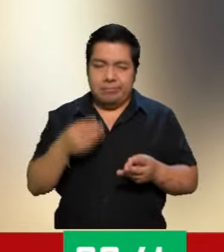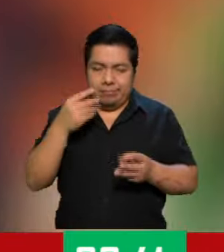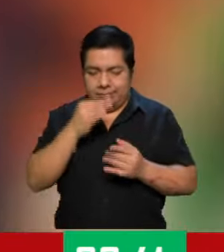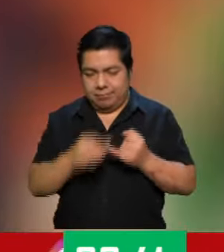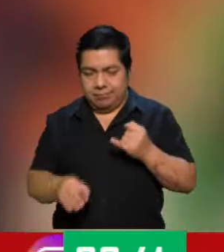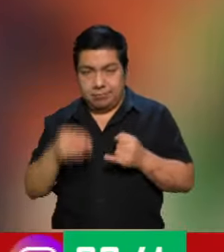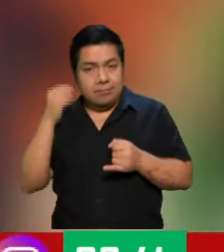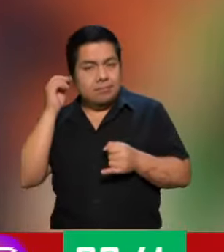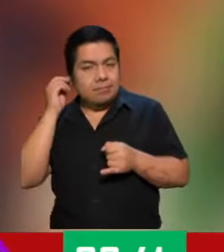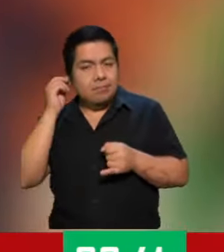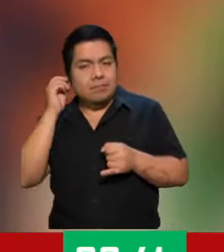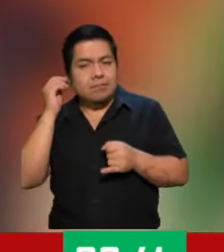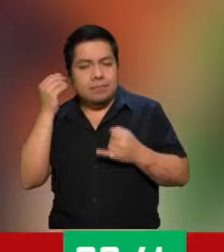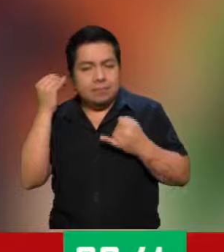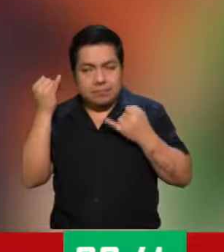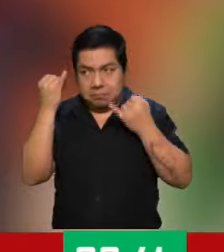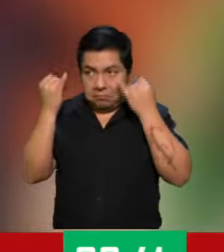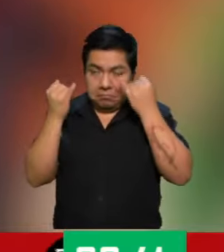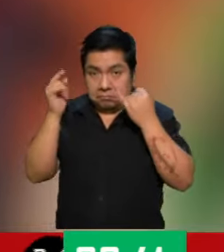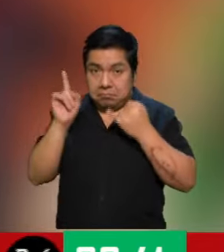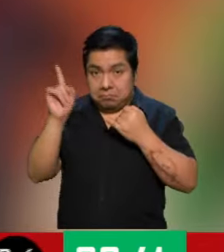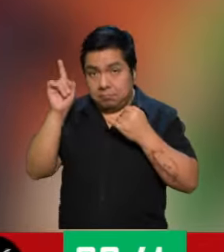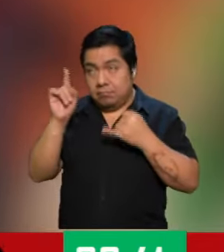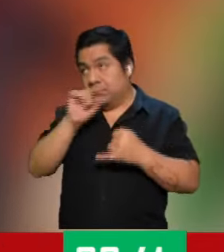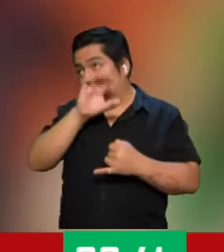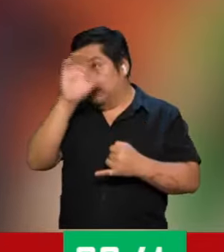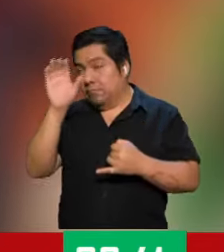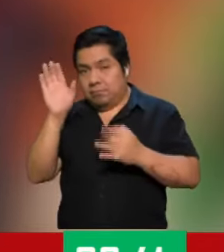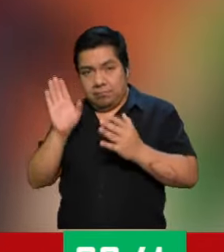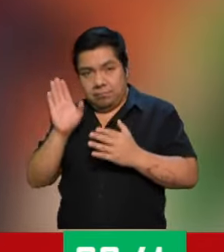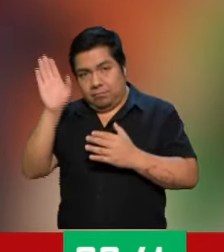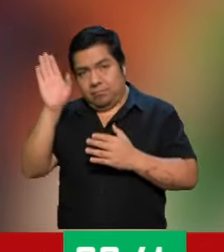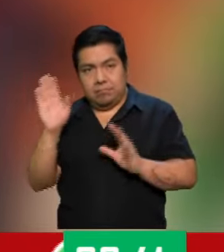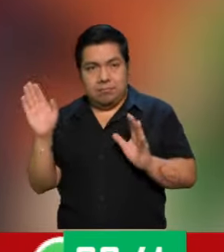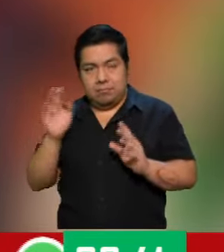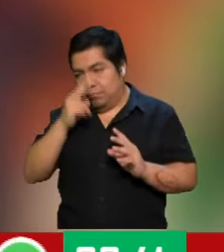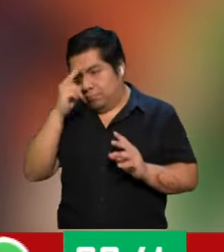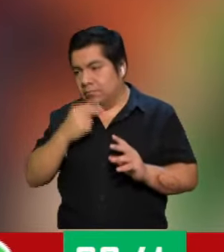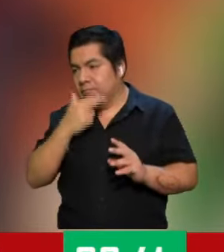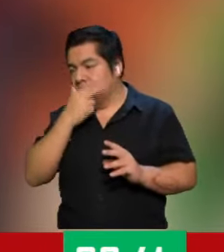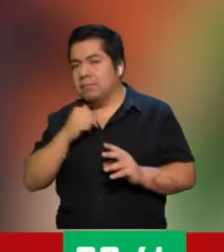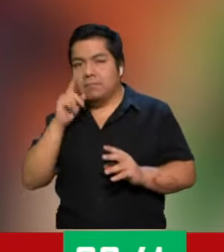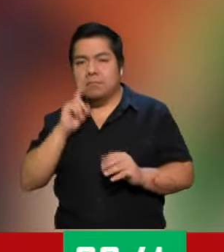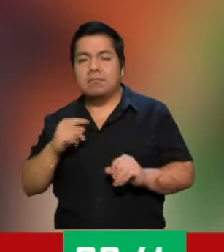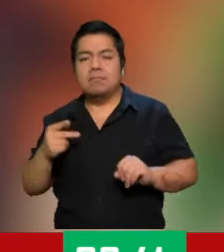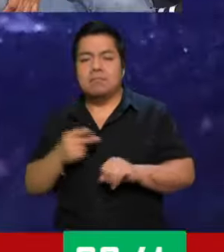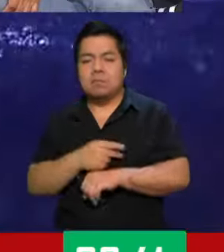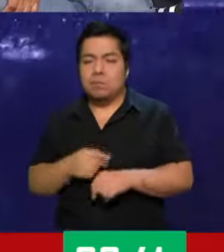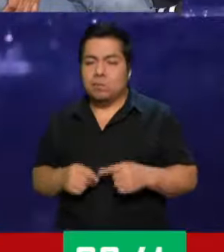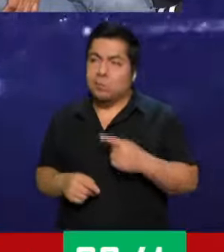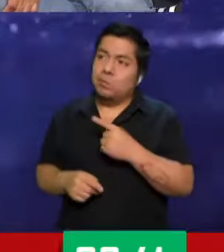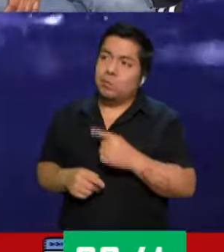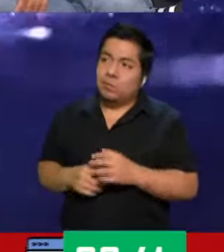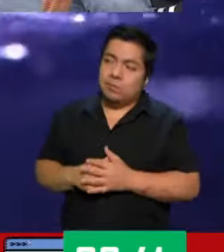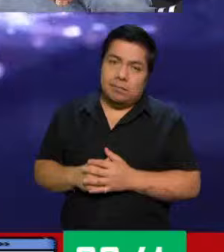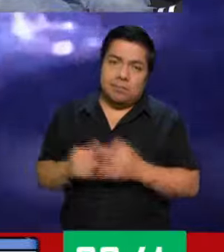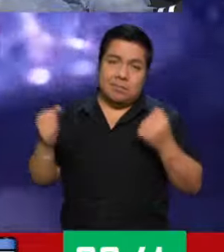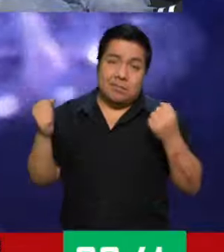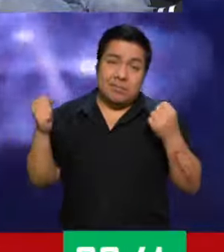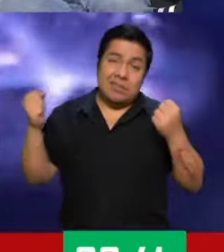último, imagínense ustedes van al espacio. Si los mexicanos van al espacio... Pues, ¿qué pasaría? Mira lo que van a hacer. Van a hacer